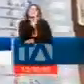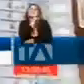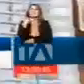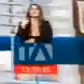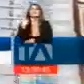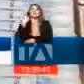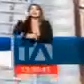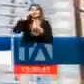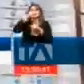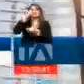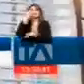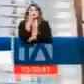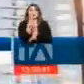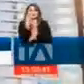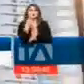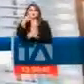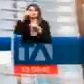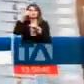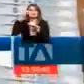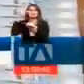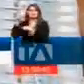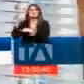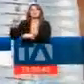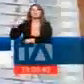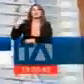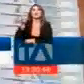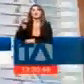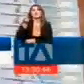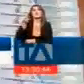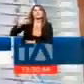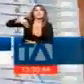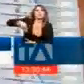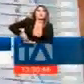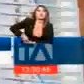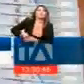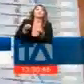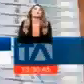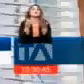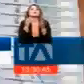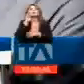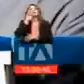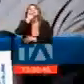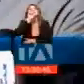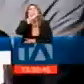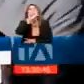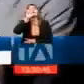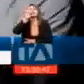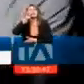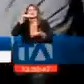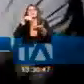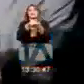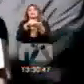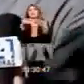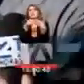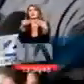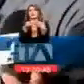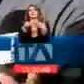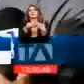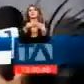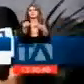botellas de whisky y con, ya se conoce la cifra exacta, $37,000 en efectivo. Por parte de Fiscalía y de